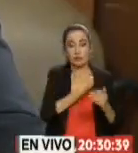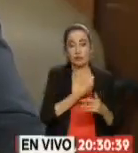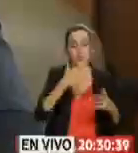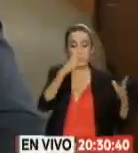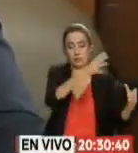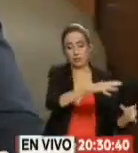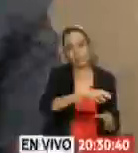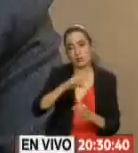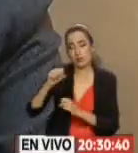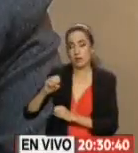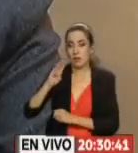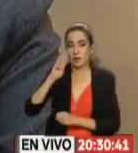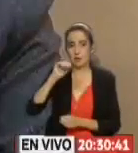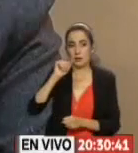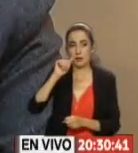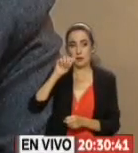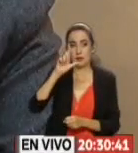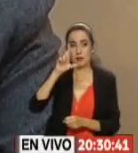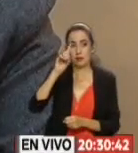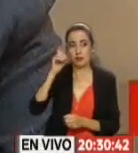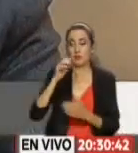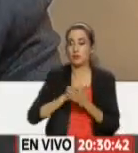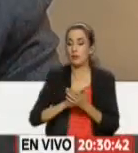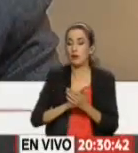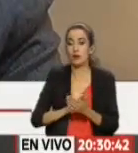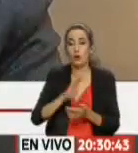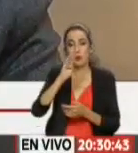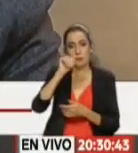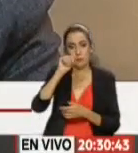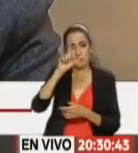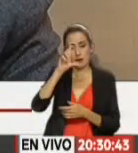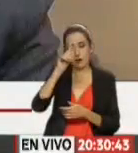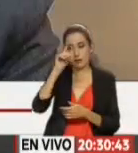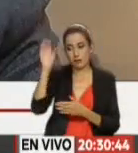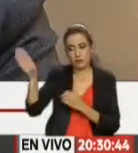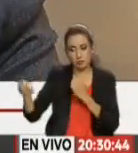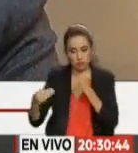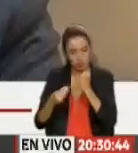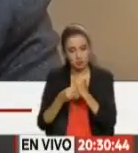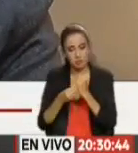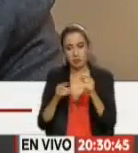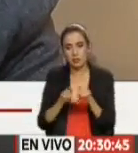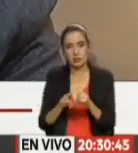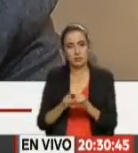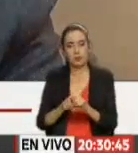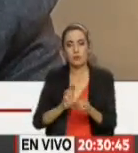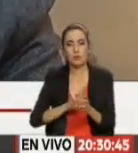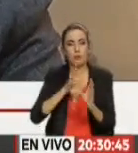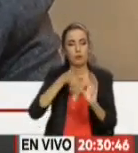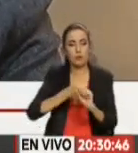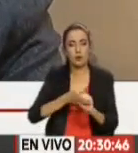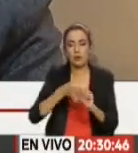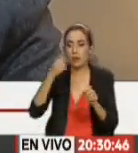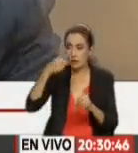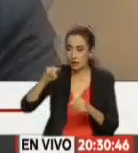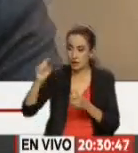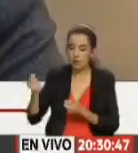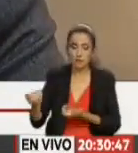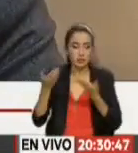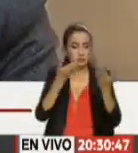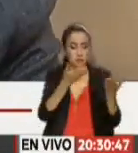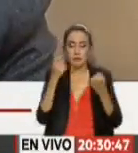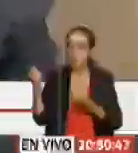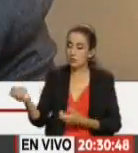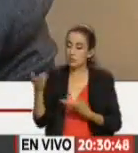en 2012. Fernando Valda fue parte de ese sitio porque él, en una de sus versiones, determina y Raúl Chicaiza dice que él entregaba dinero. O